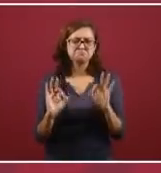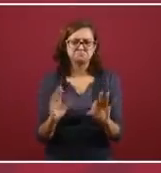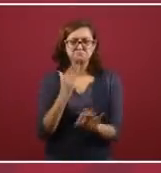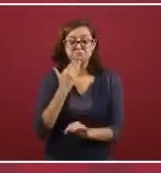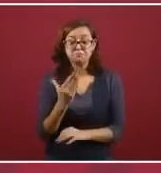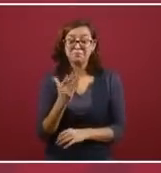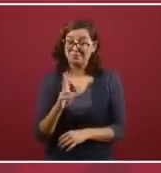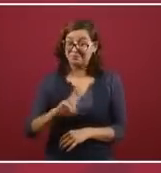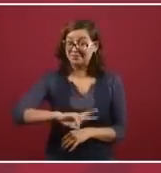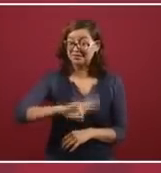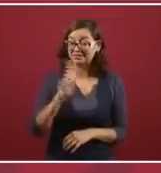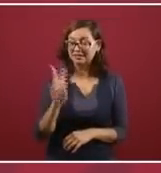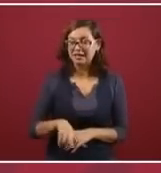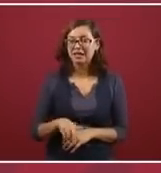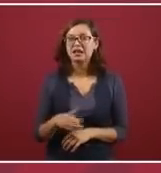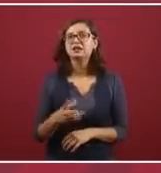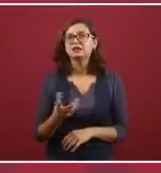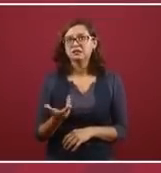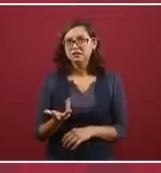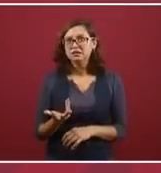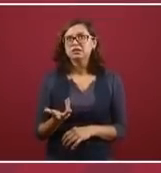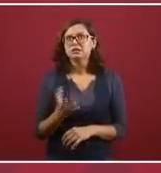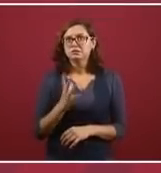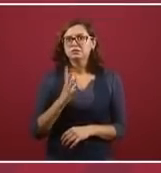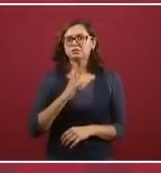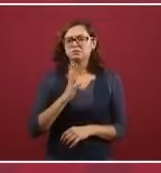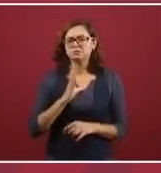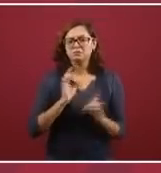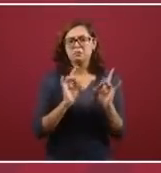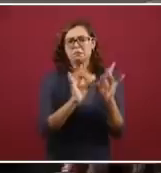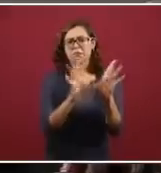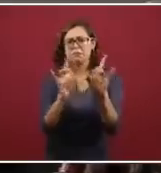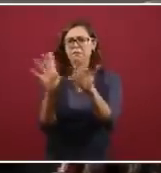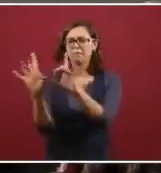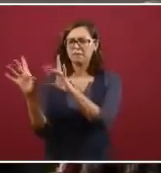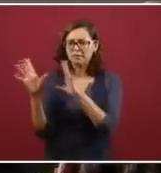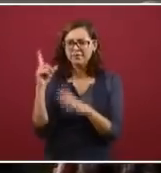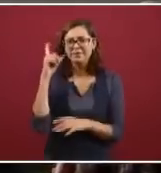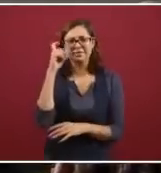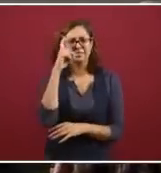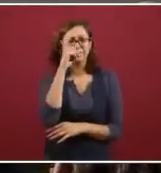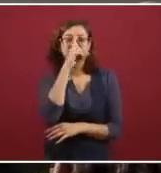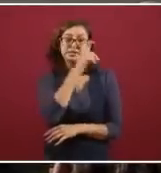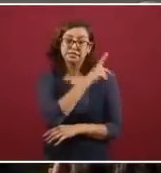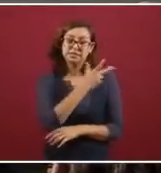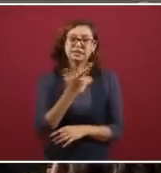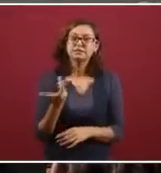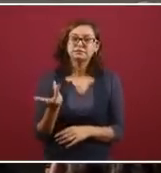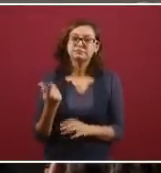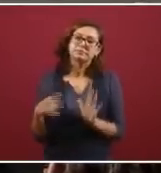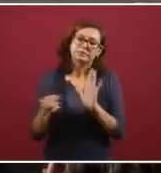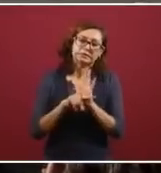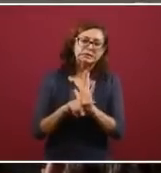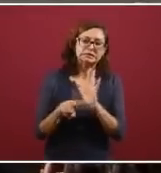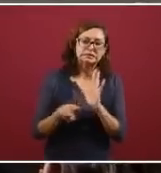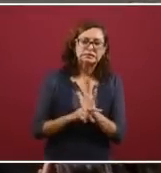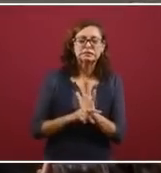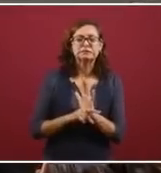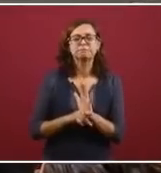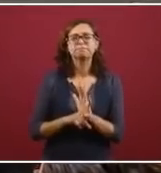difícil o no favorable.